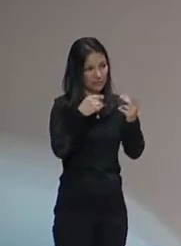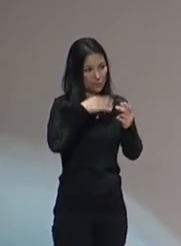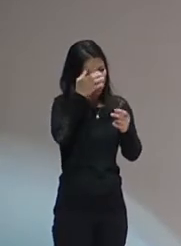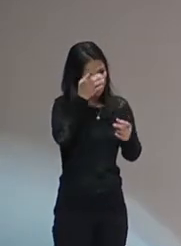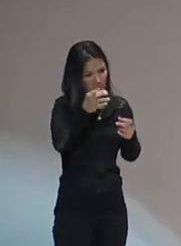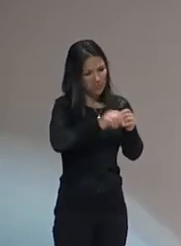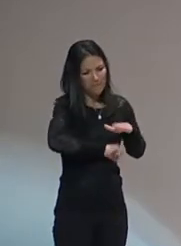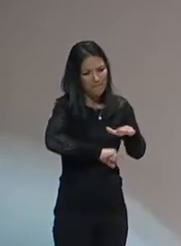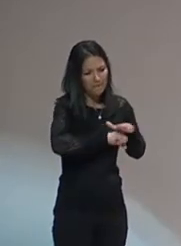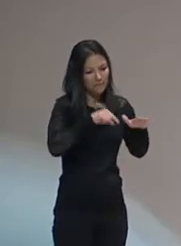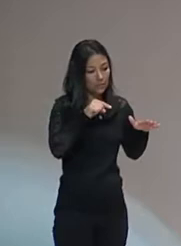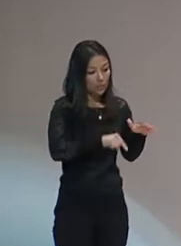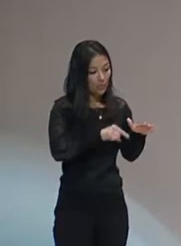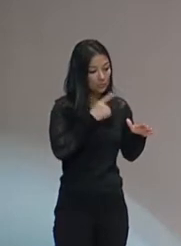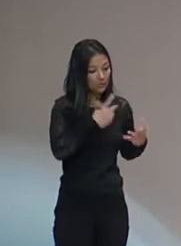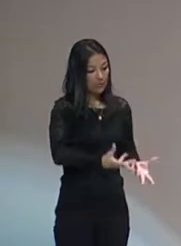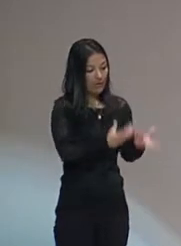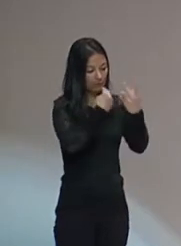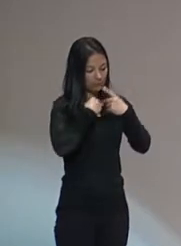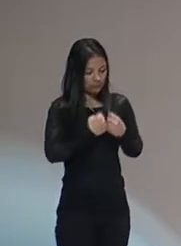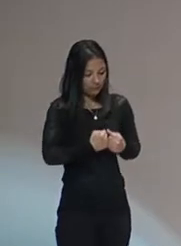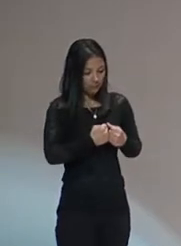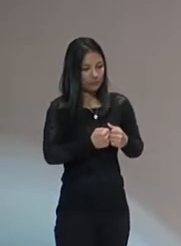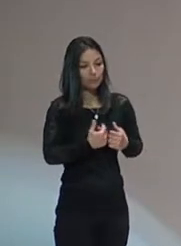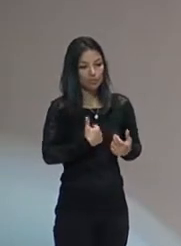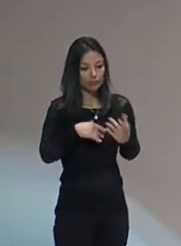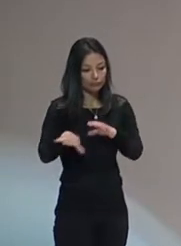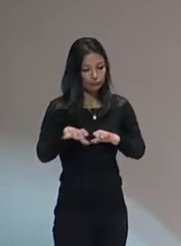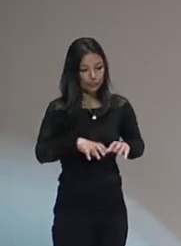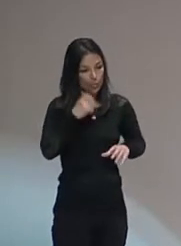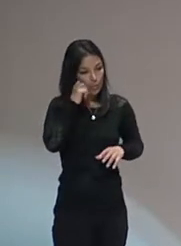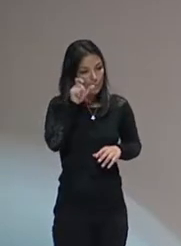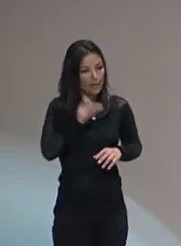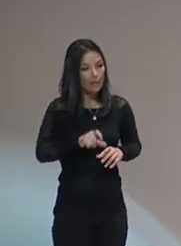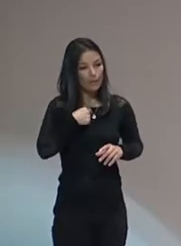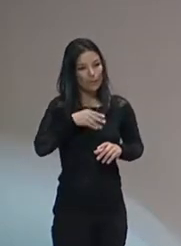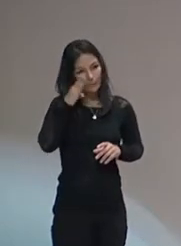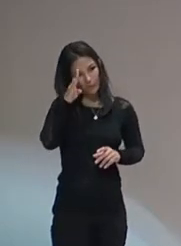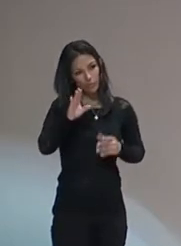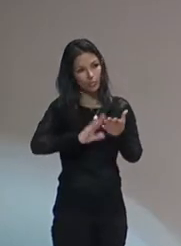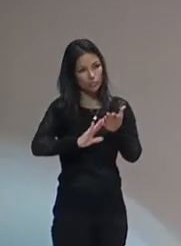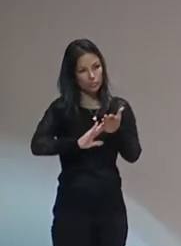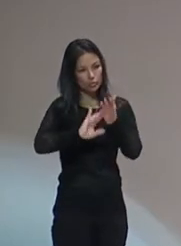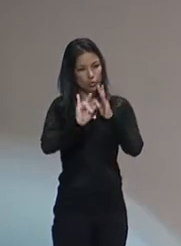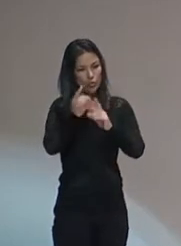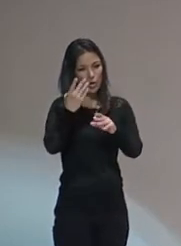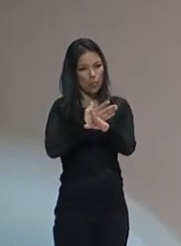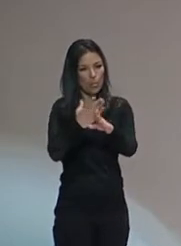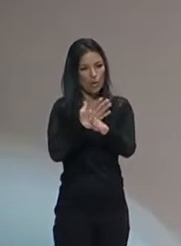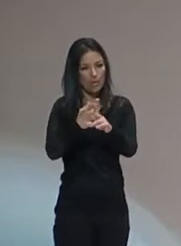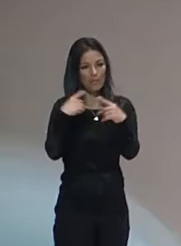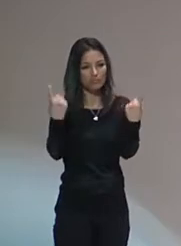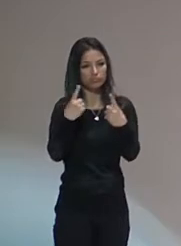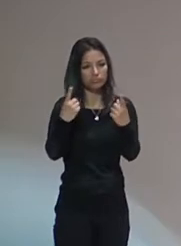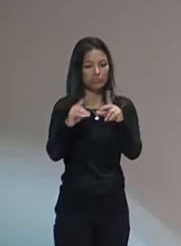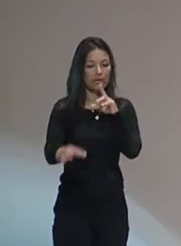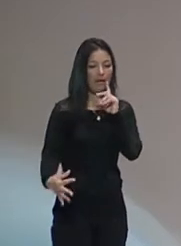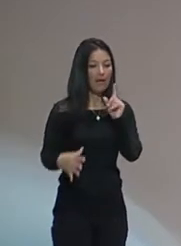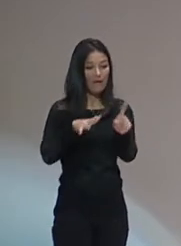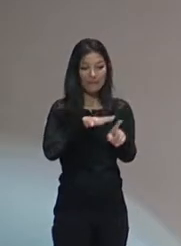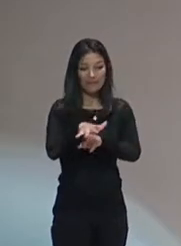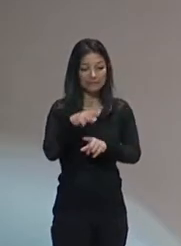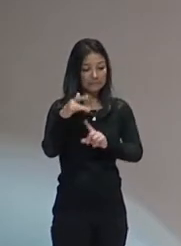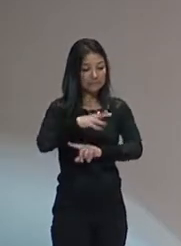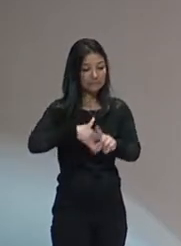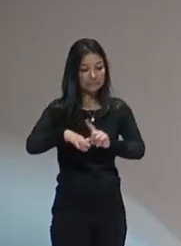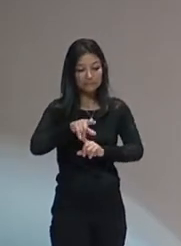básicos no los humanizamos en función de la solución a un problema que nos afecta en contexto,